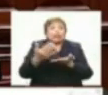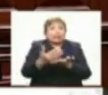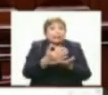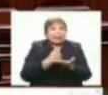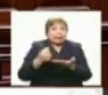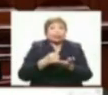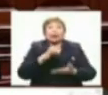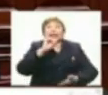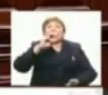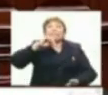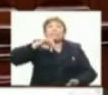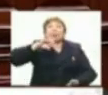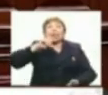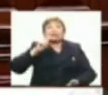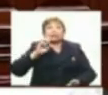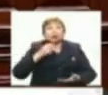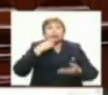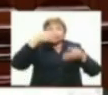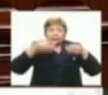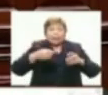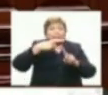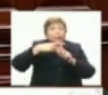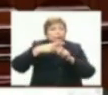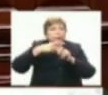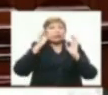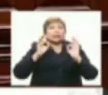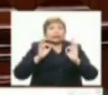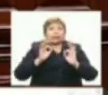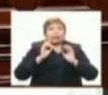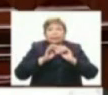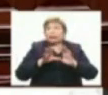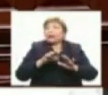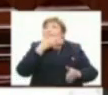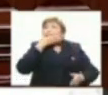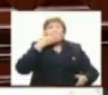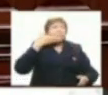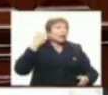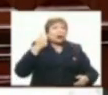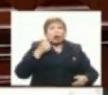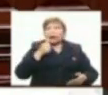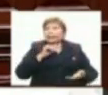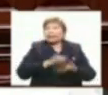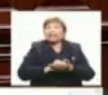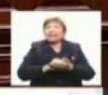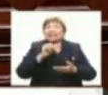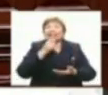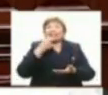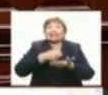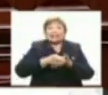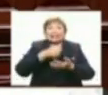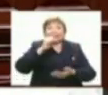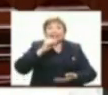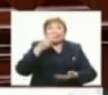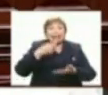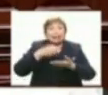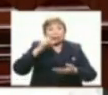de impuestos o regalías sea positiva y relevante. Mejorar el nivel de empleo y salarios,